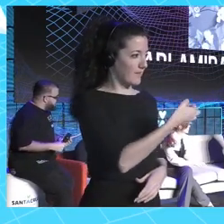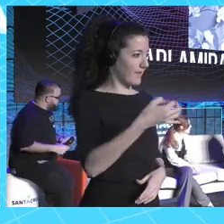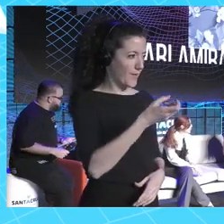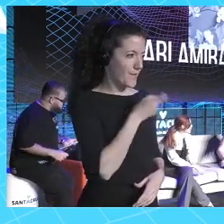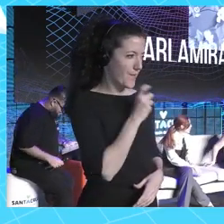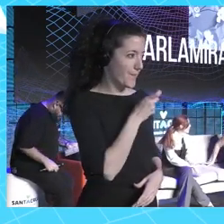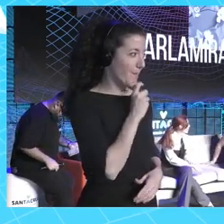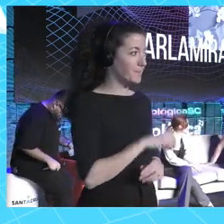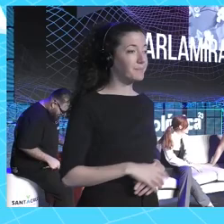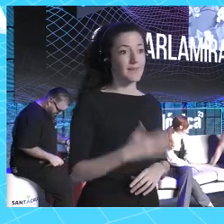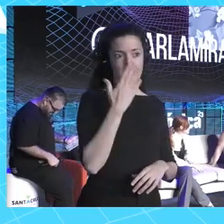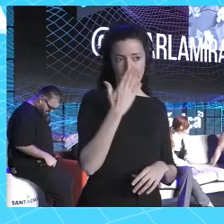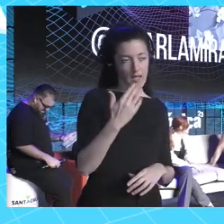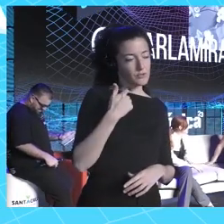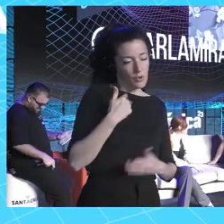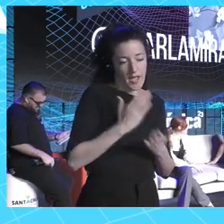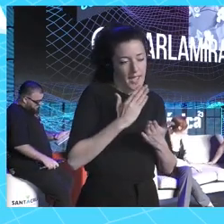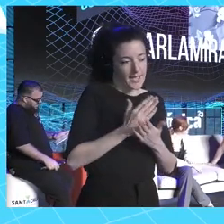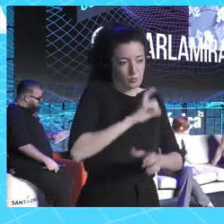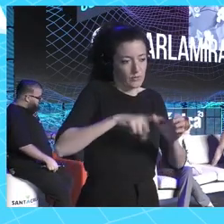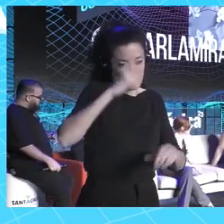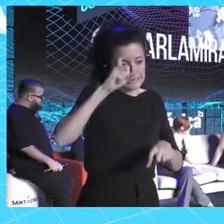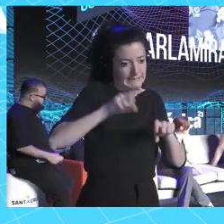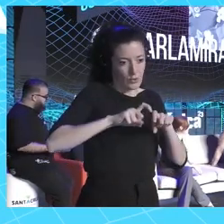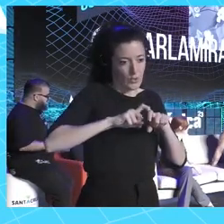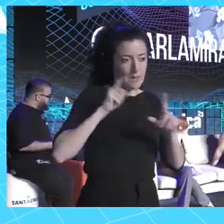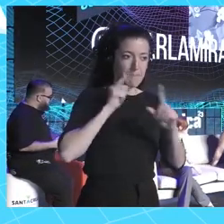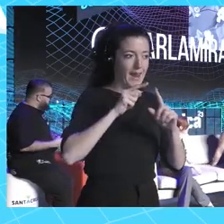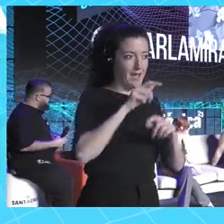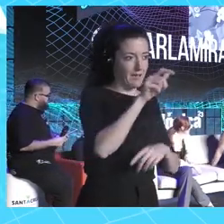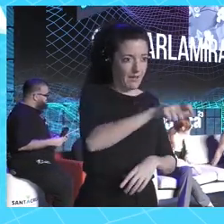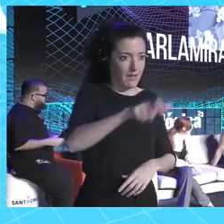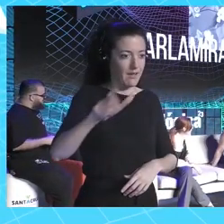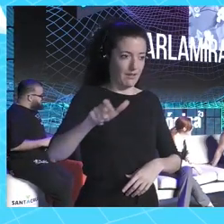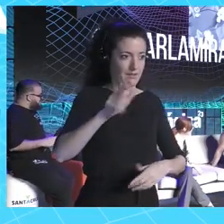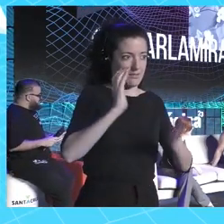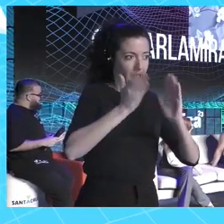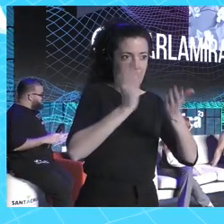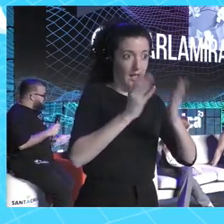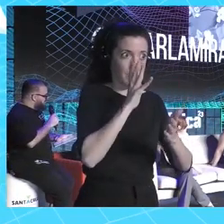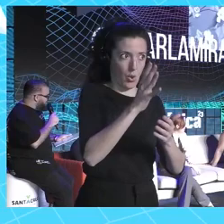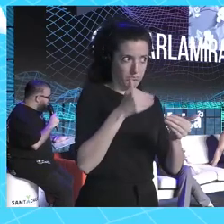psicología para tratar a toda esa gente que se quedó sin trabajo como influencer porque la cosa viene complicada